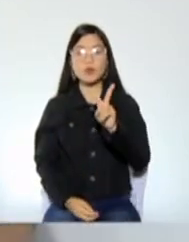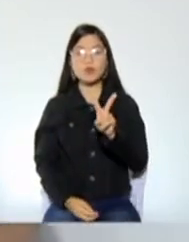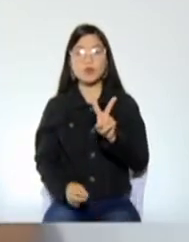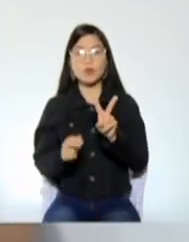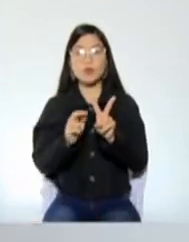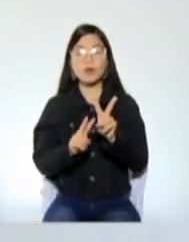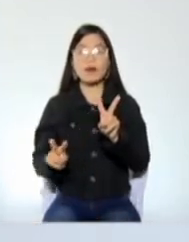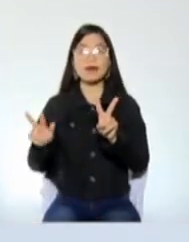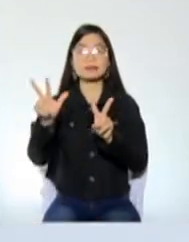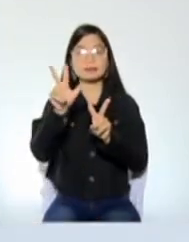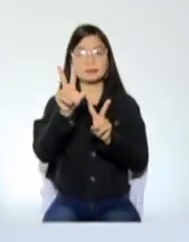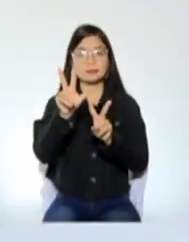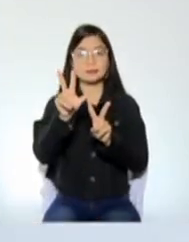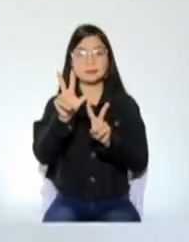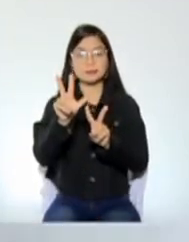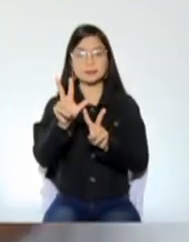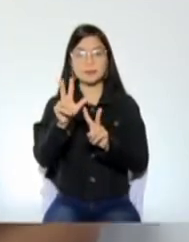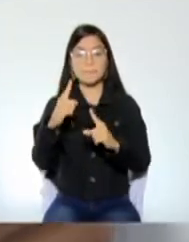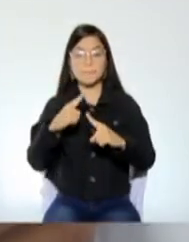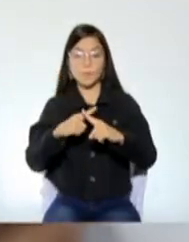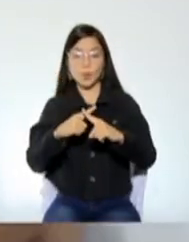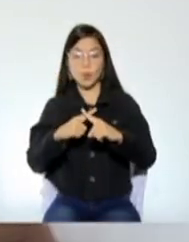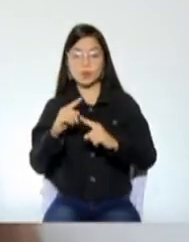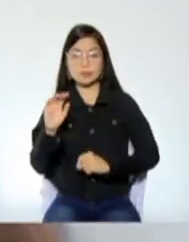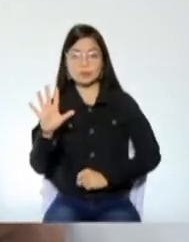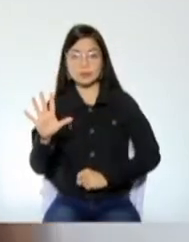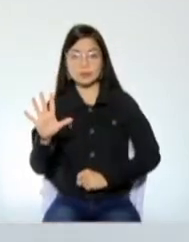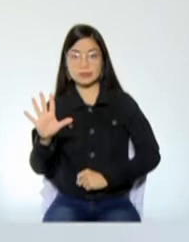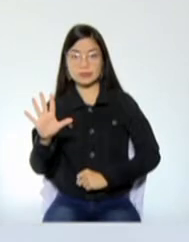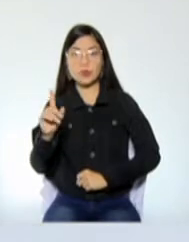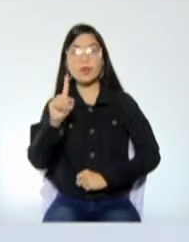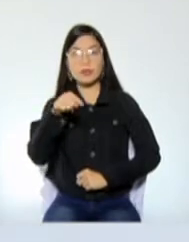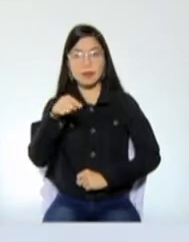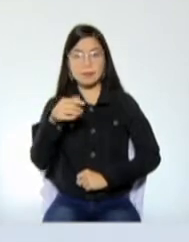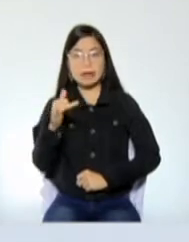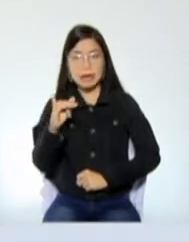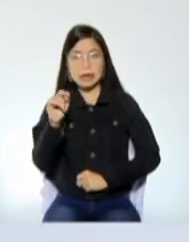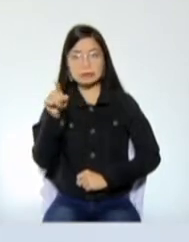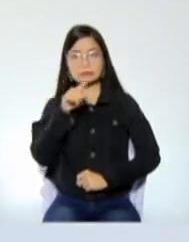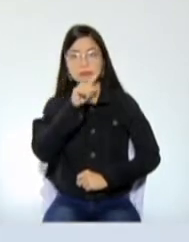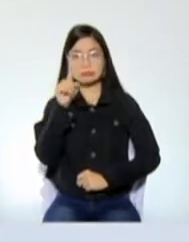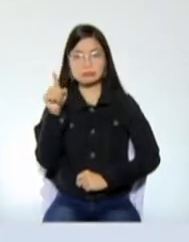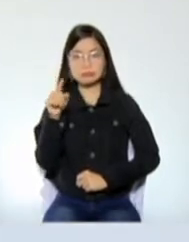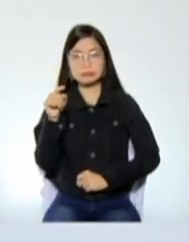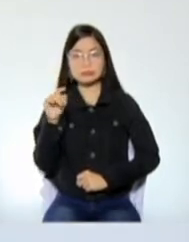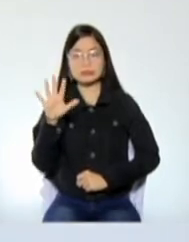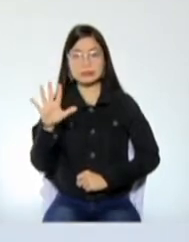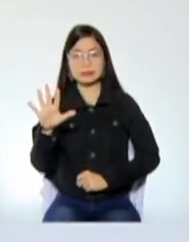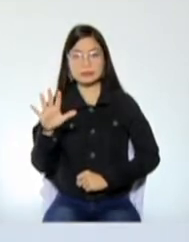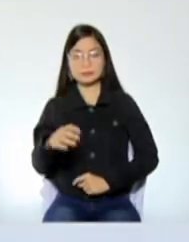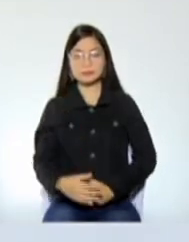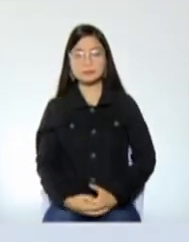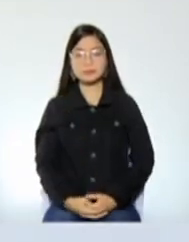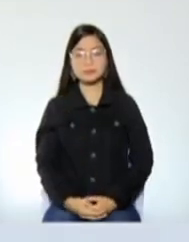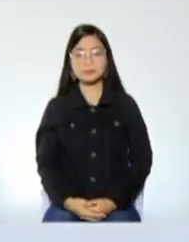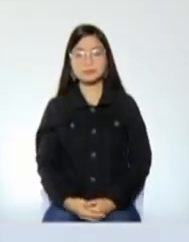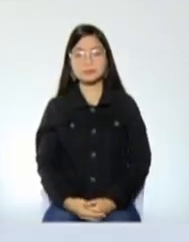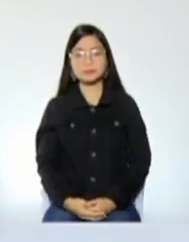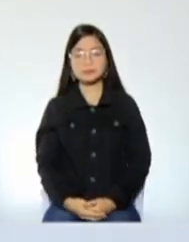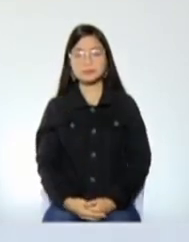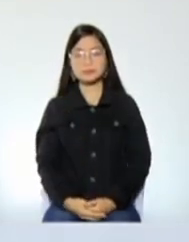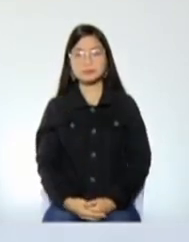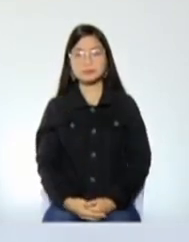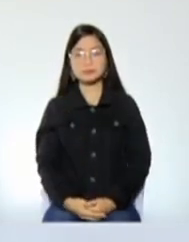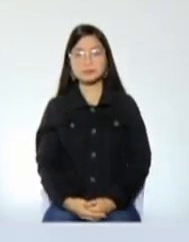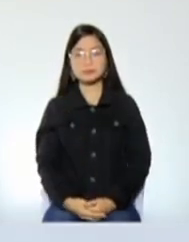3 por 5, que también forma parte de los no comunes. Cuando